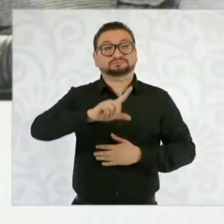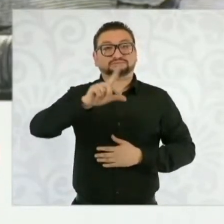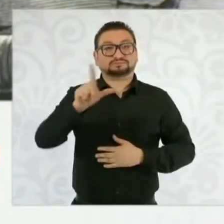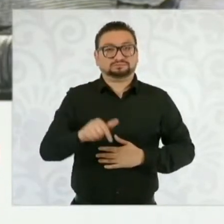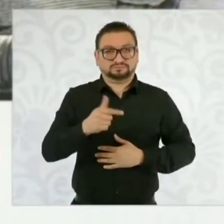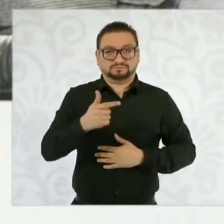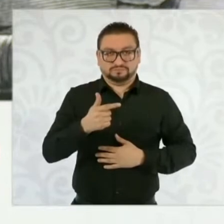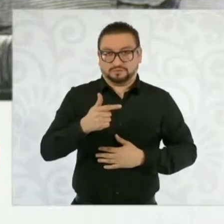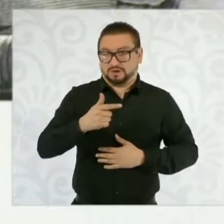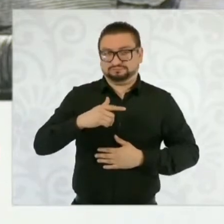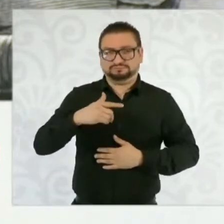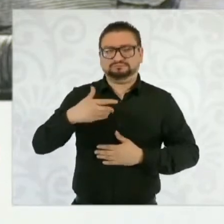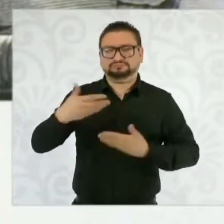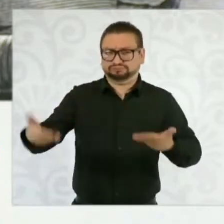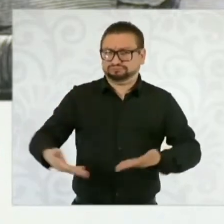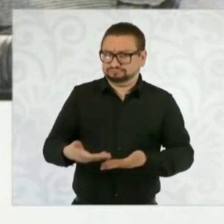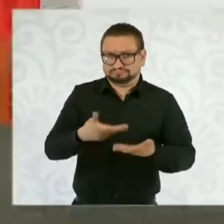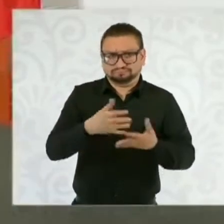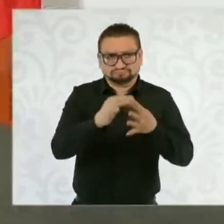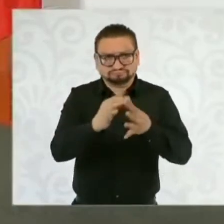Posteriormente a esta presentación,